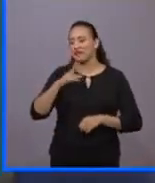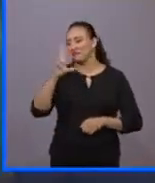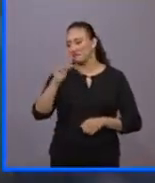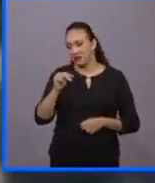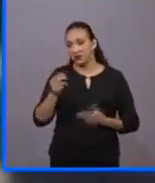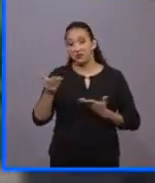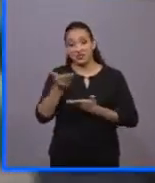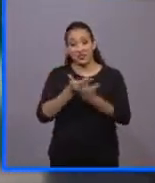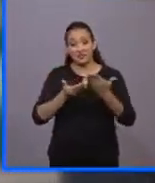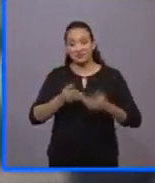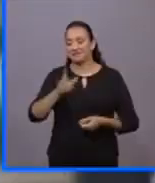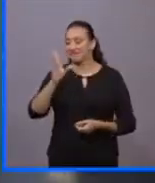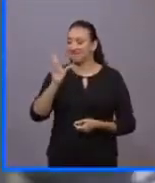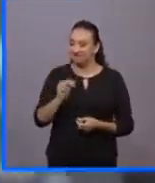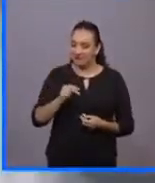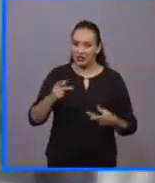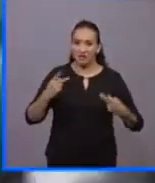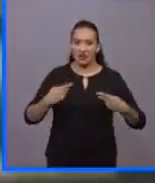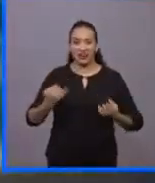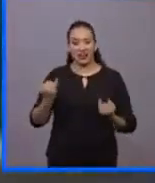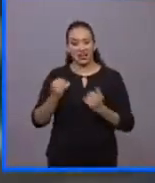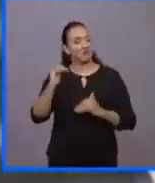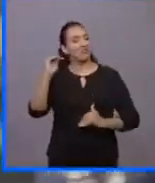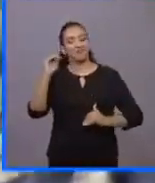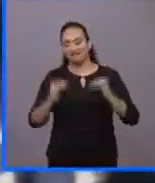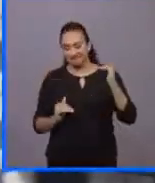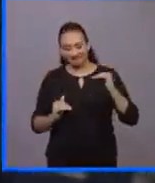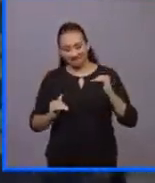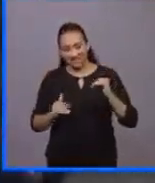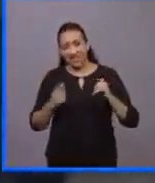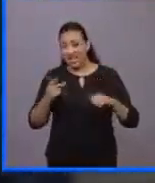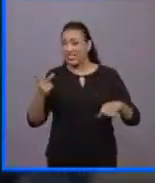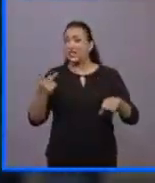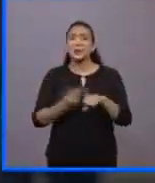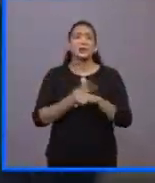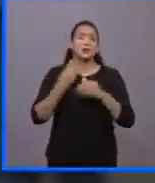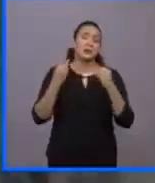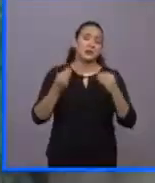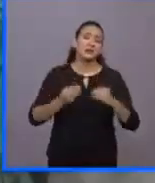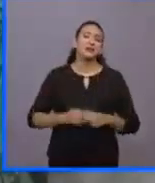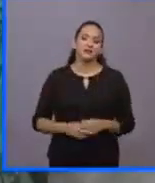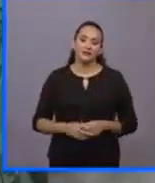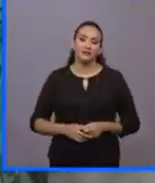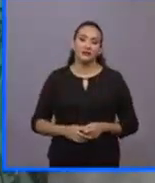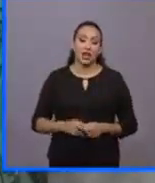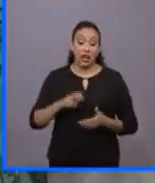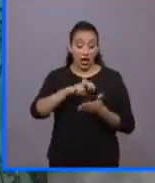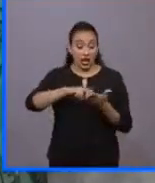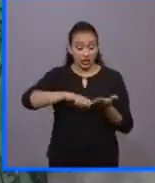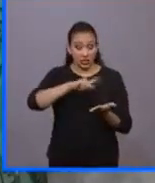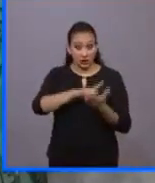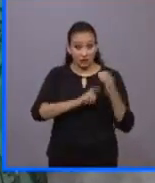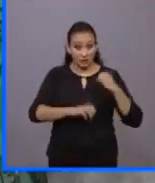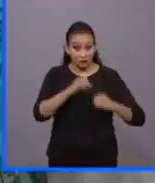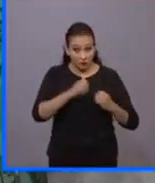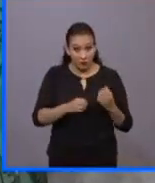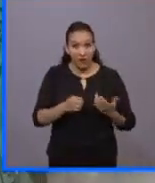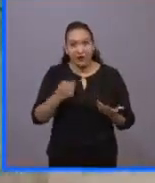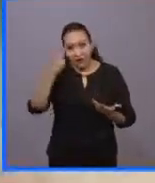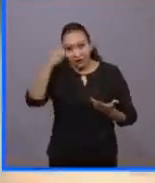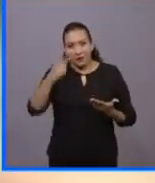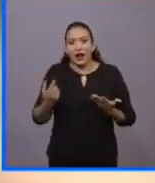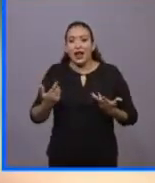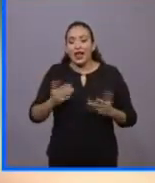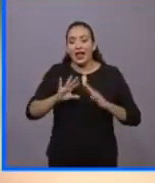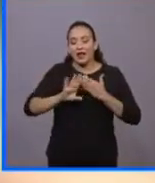públicos y en desigualdades sociales que se profundizan cada vez más. La reforma constitucional